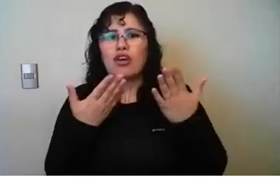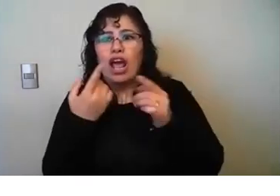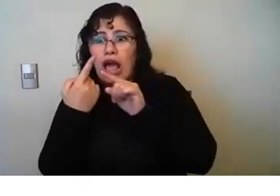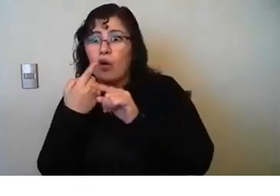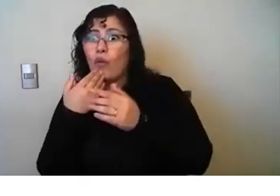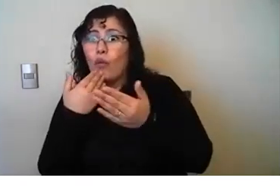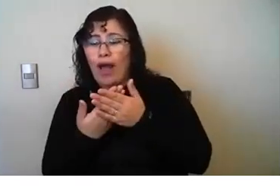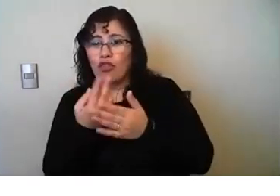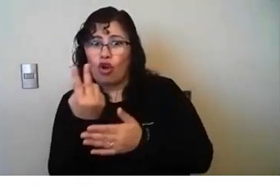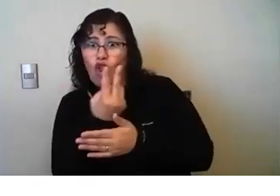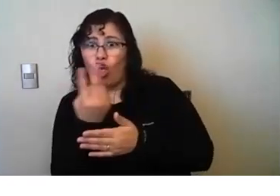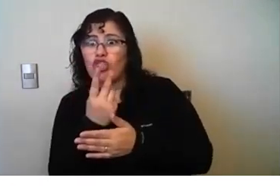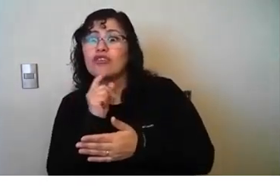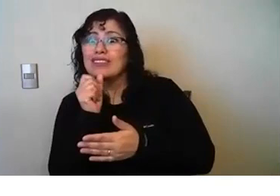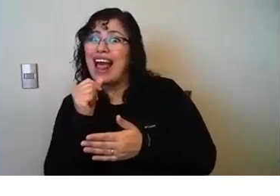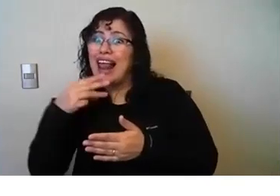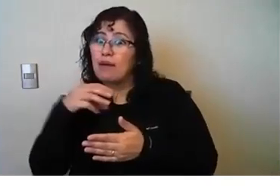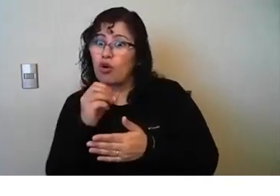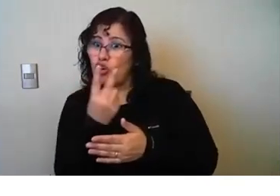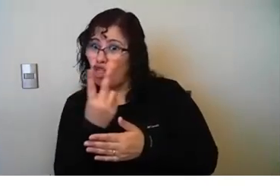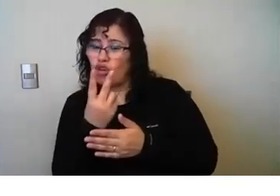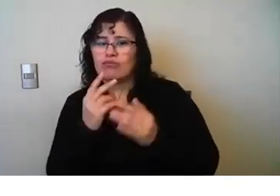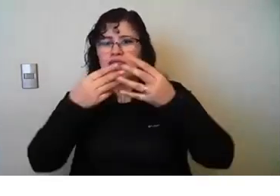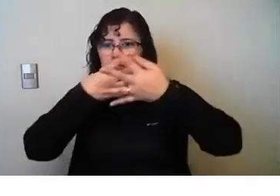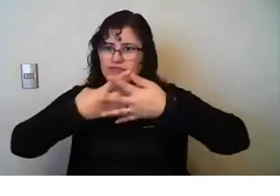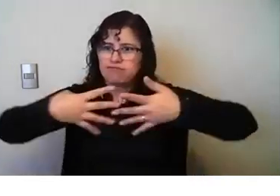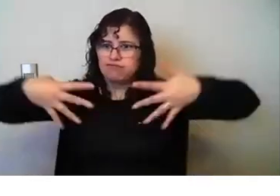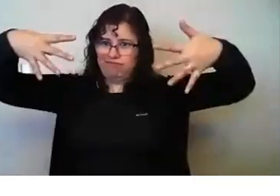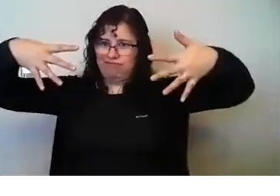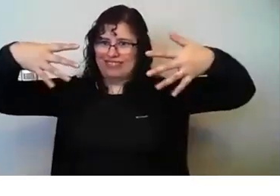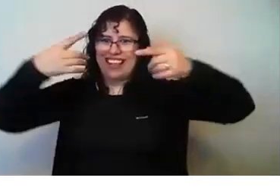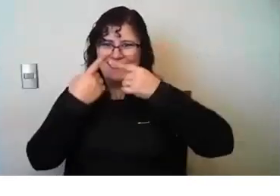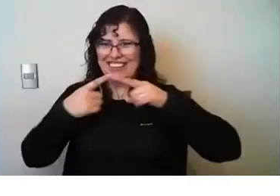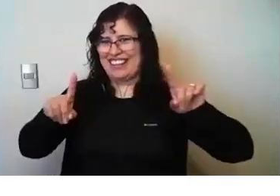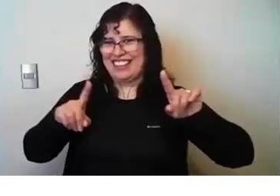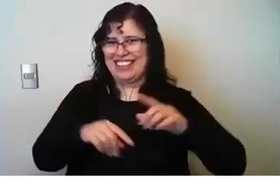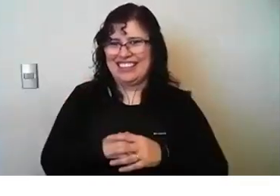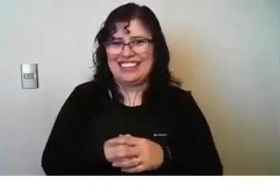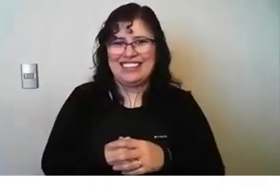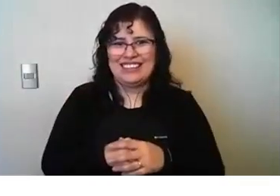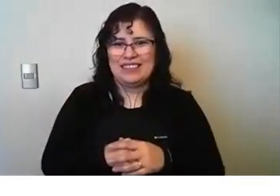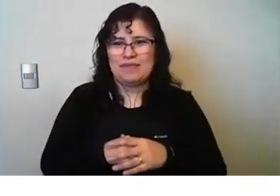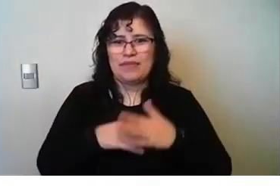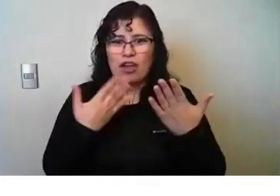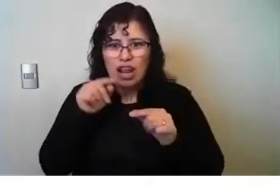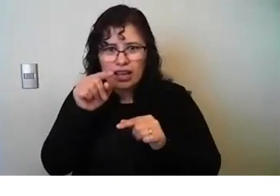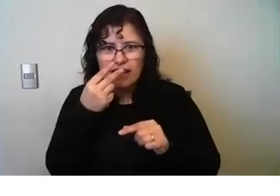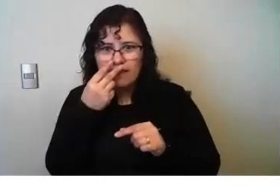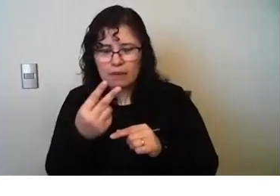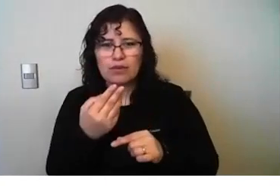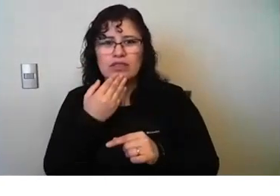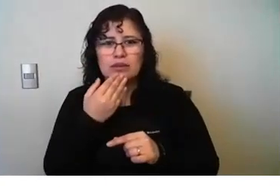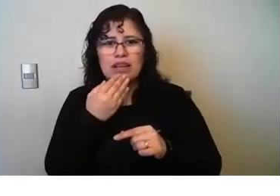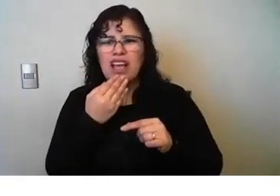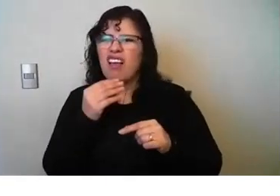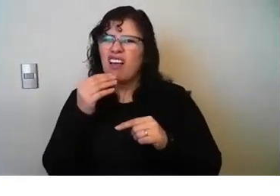Y acá están fibras de conexión, de proyección, que están apareciendo, digamos, en esta imagen. Simplemente como